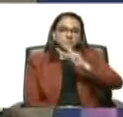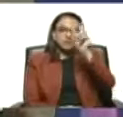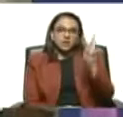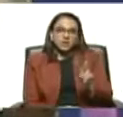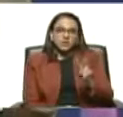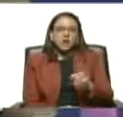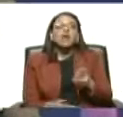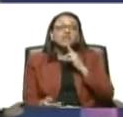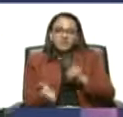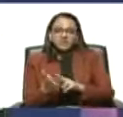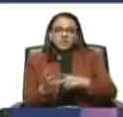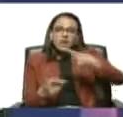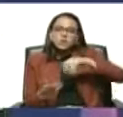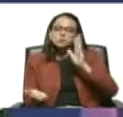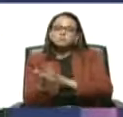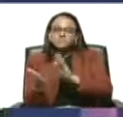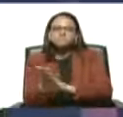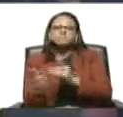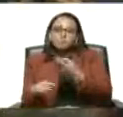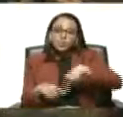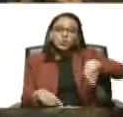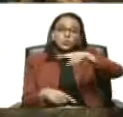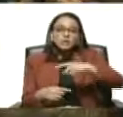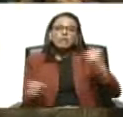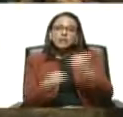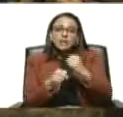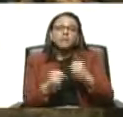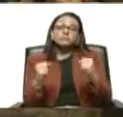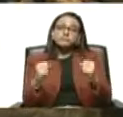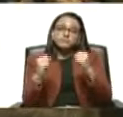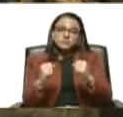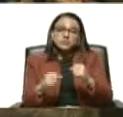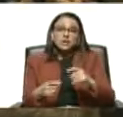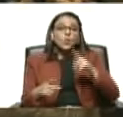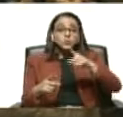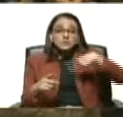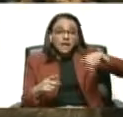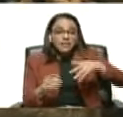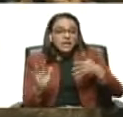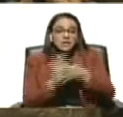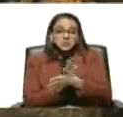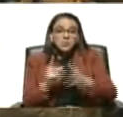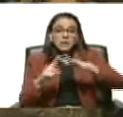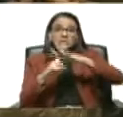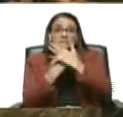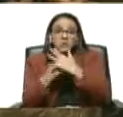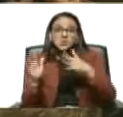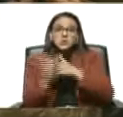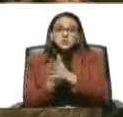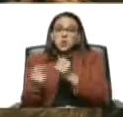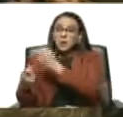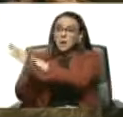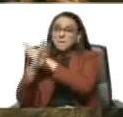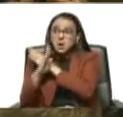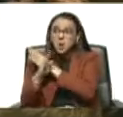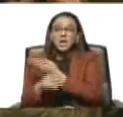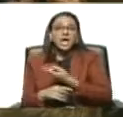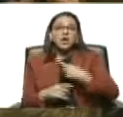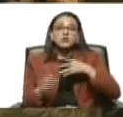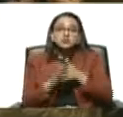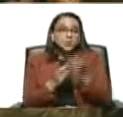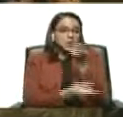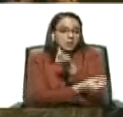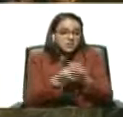extraordinario que en esas condiciones, que en estas circunstancias terrible de bloqueo económico, financiero,